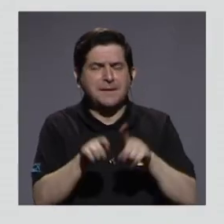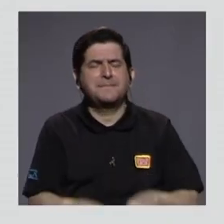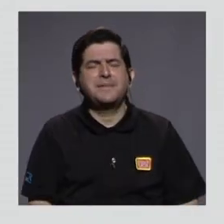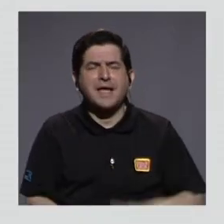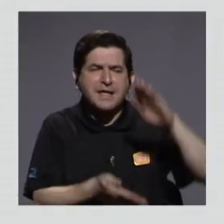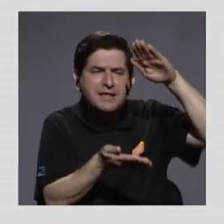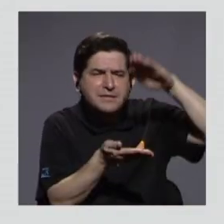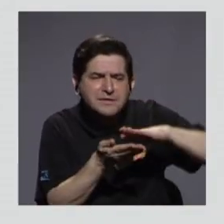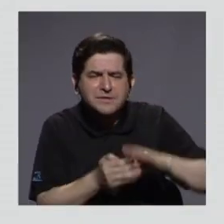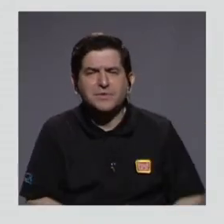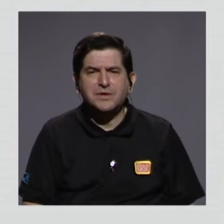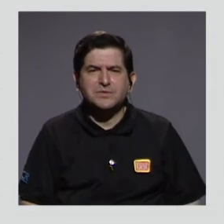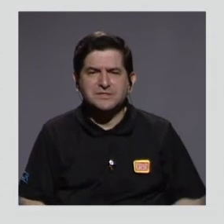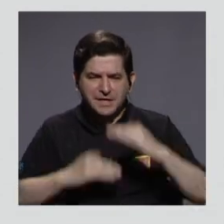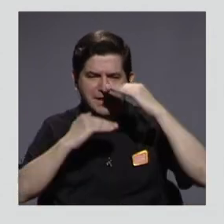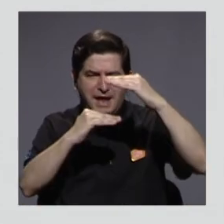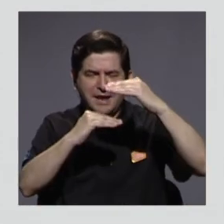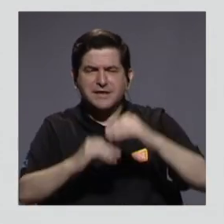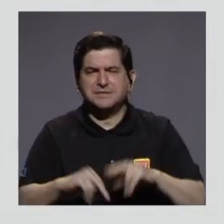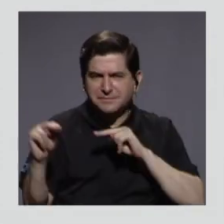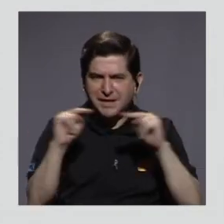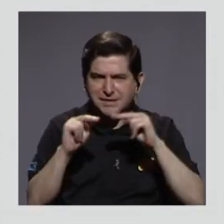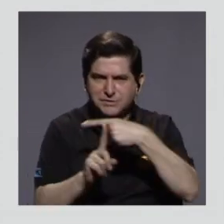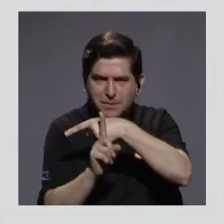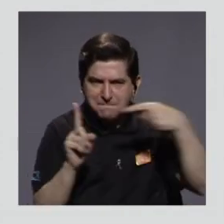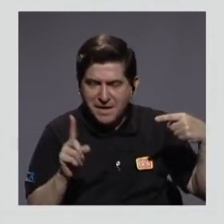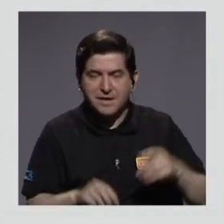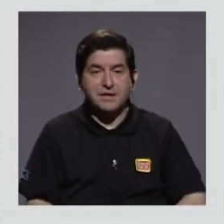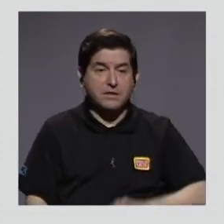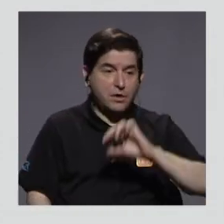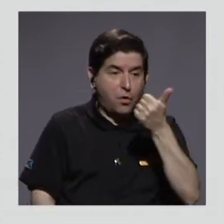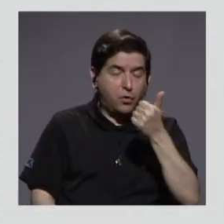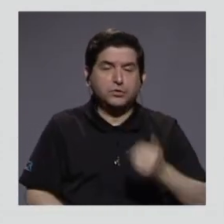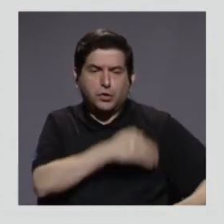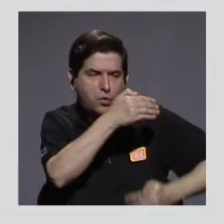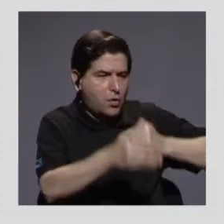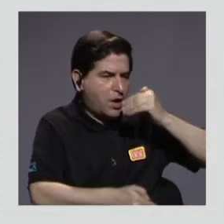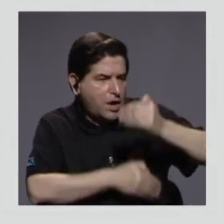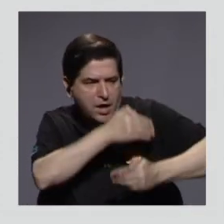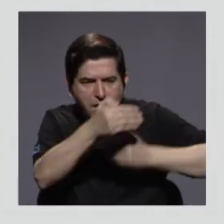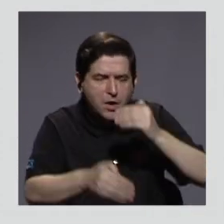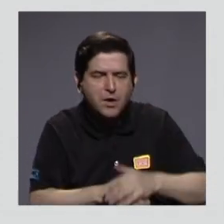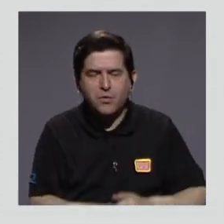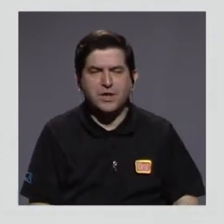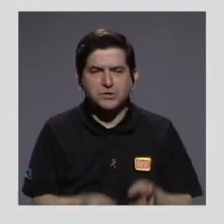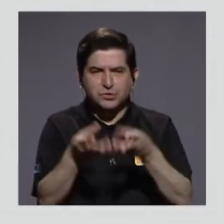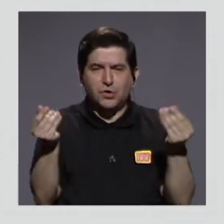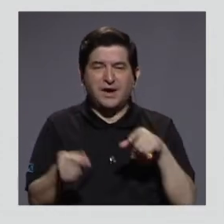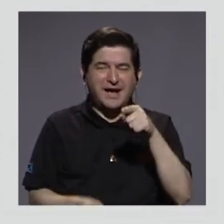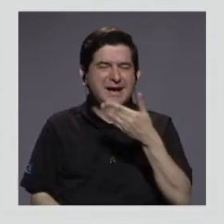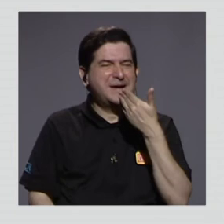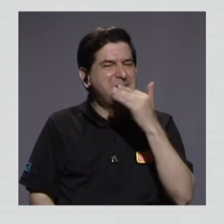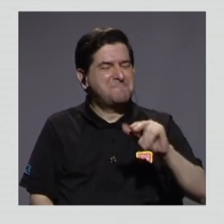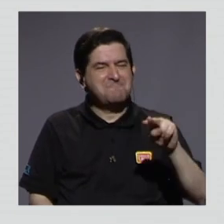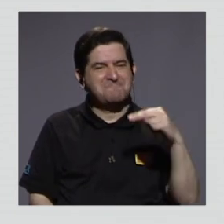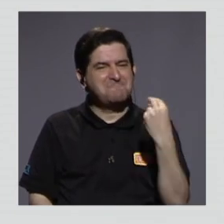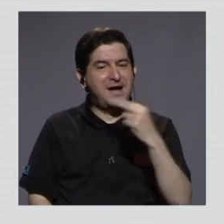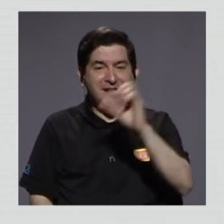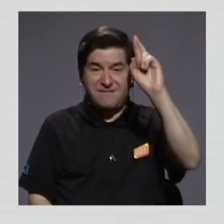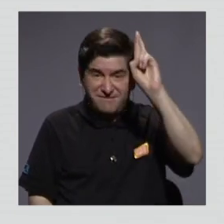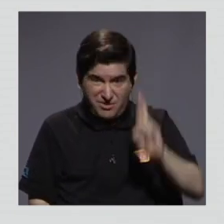intermediación el siguiente aspecto tiene que ver con la evolución de la productividad aquí tenemos malas noticias porque costa rica